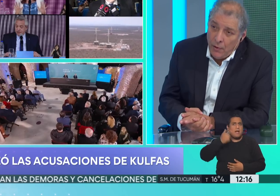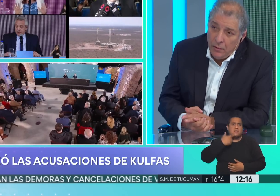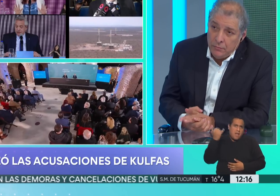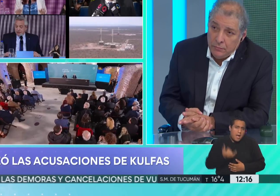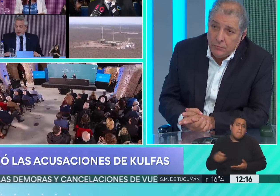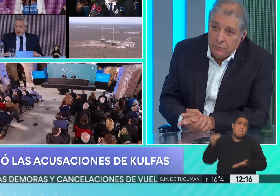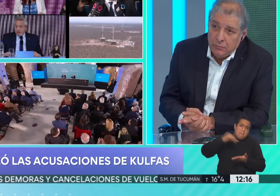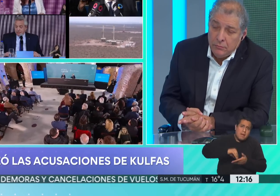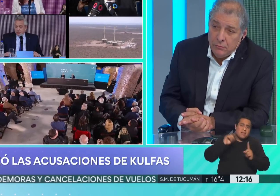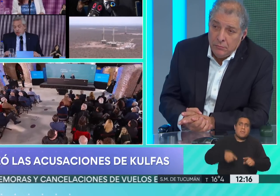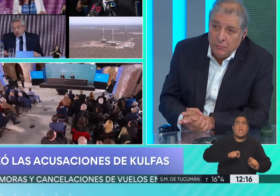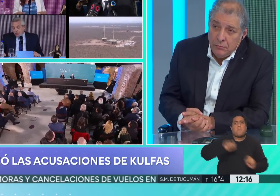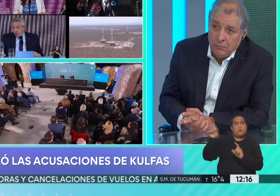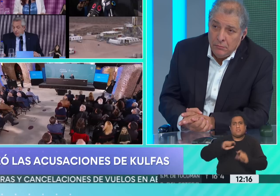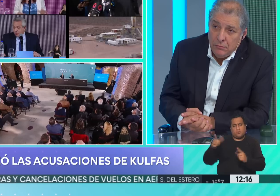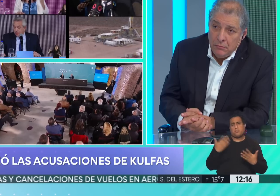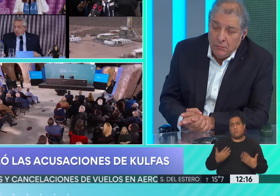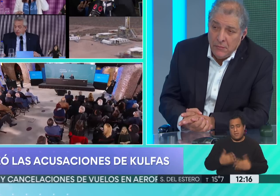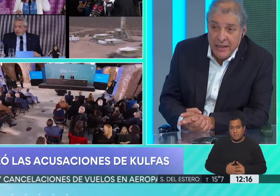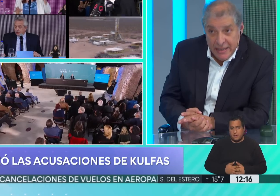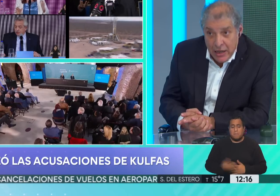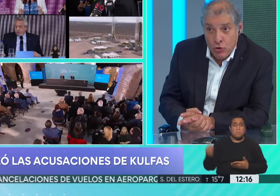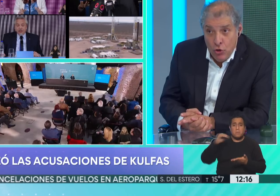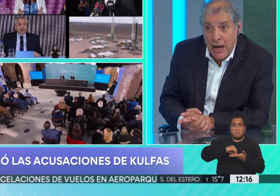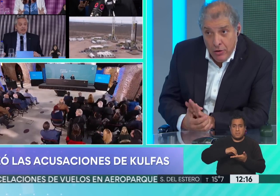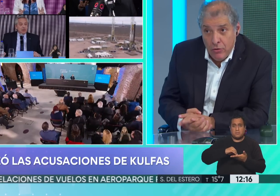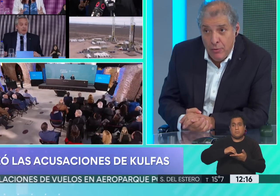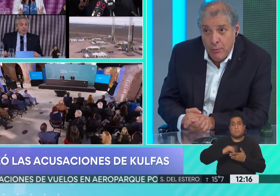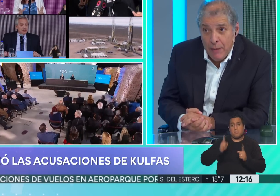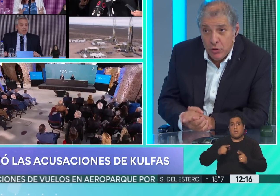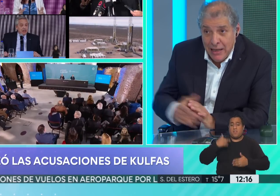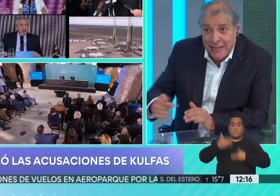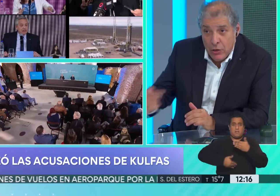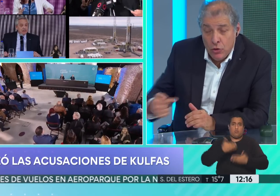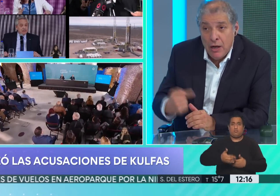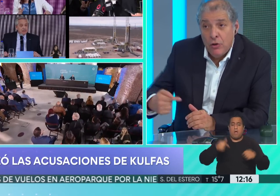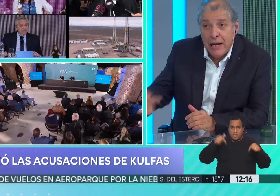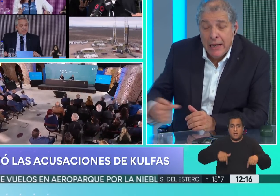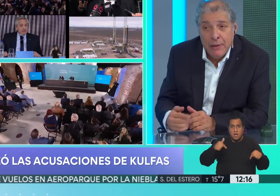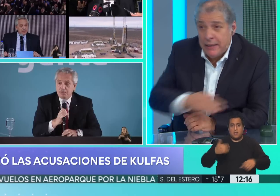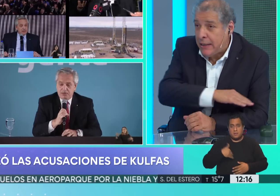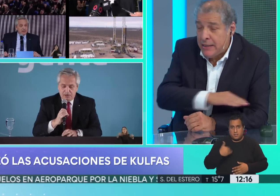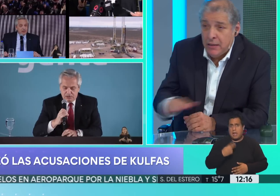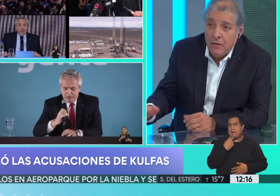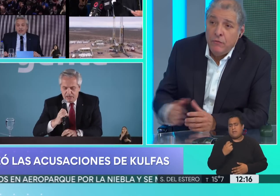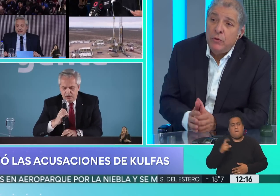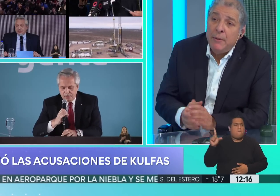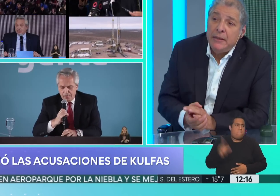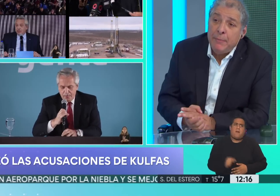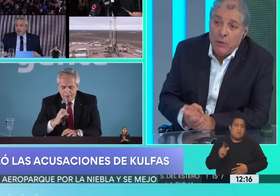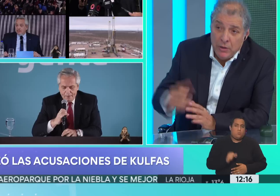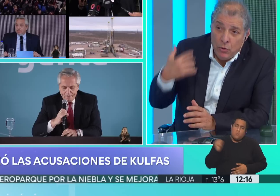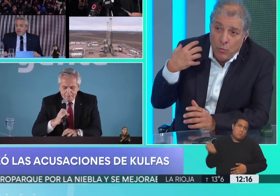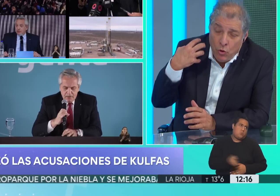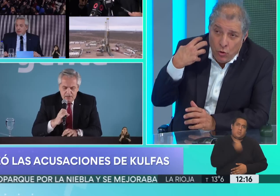también la posibilidad de exportar y además Y el de gasoducto... desarrollo local, no olvidemos la posibilidad de desarrollo local con energía barata, que es